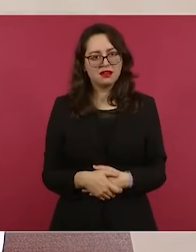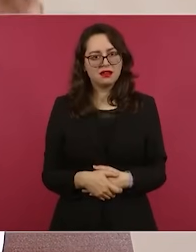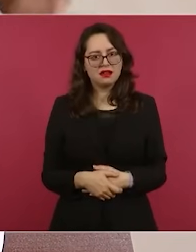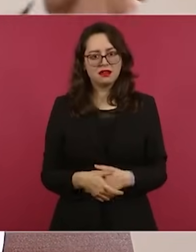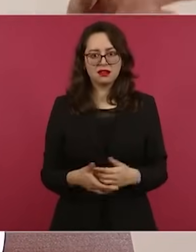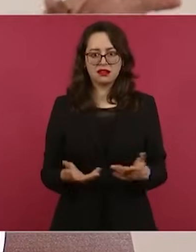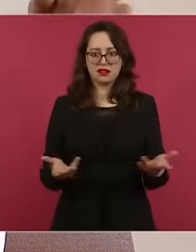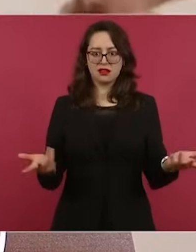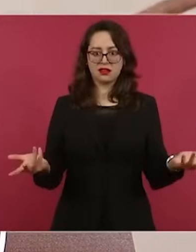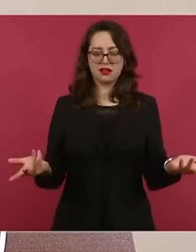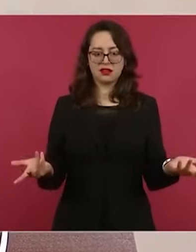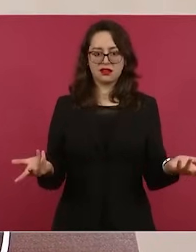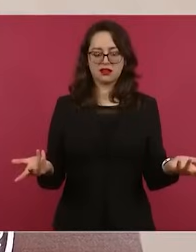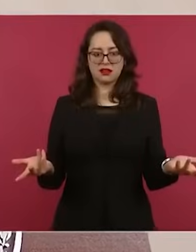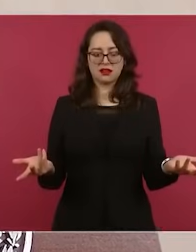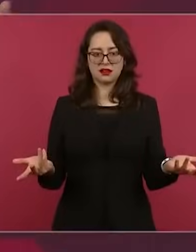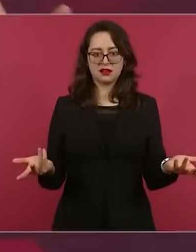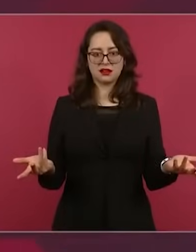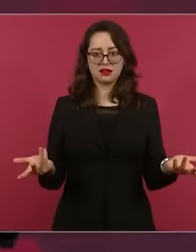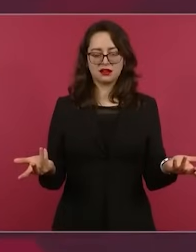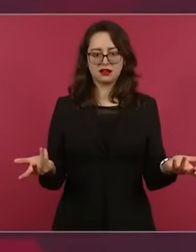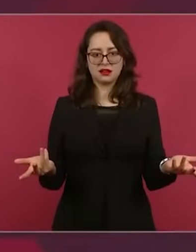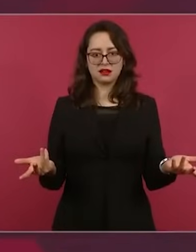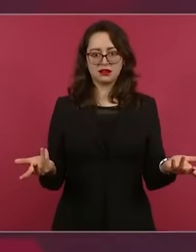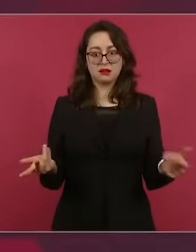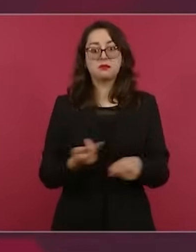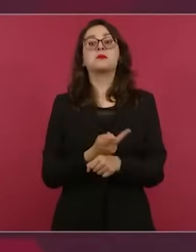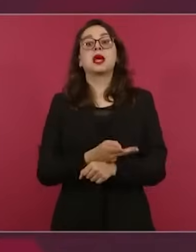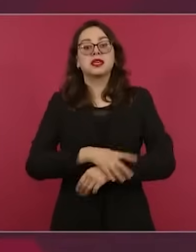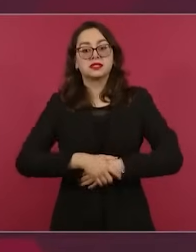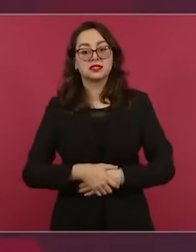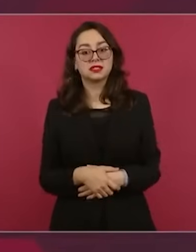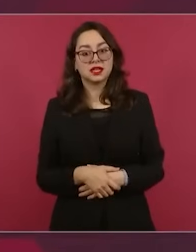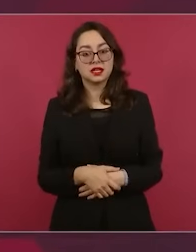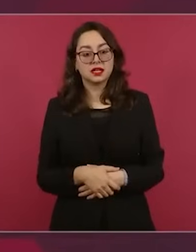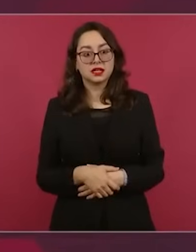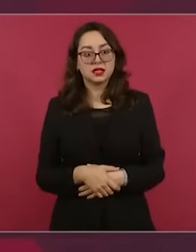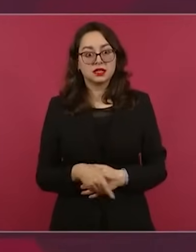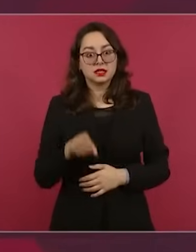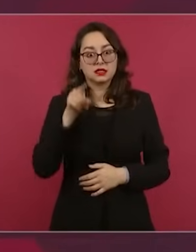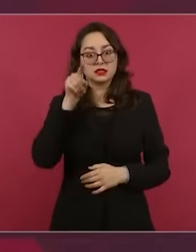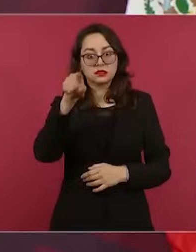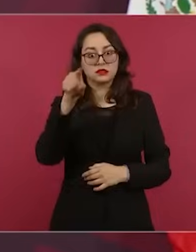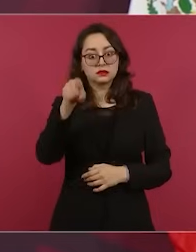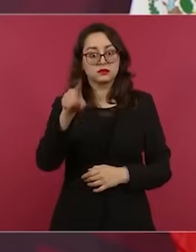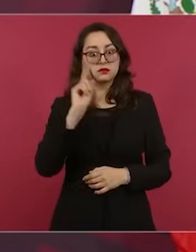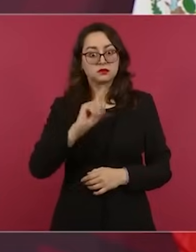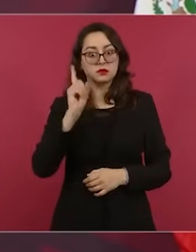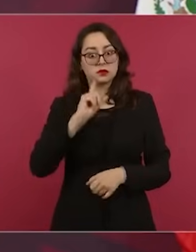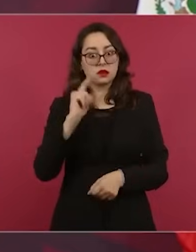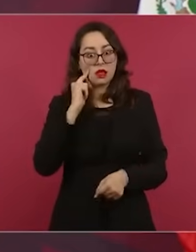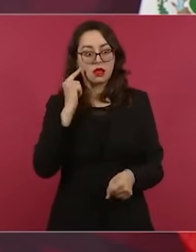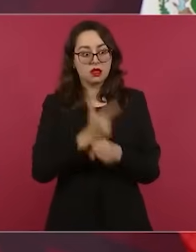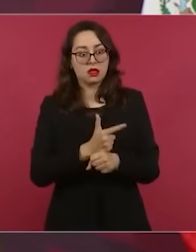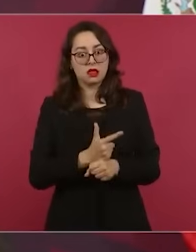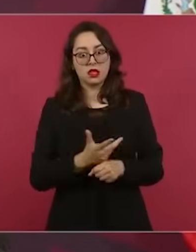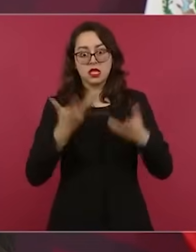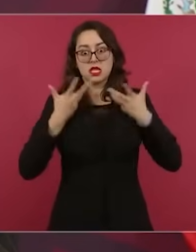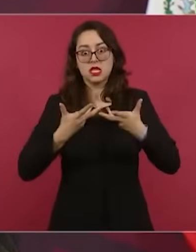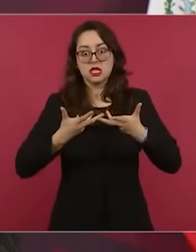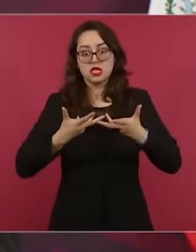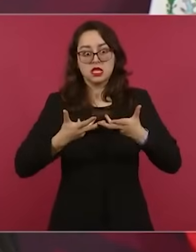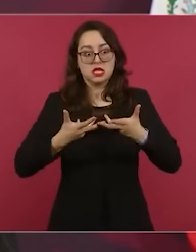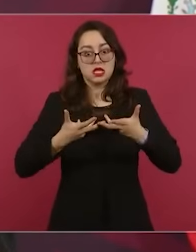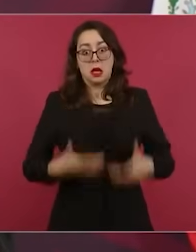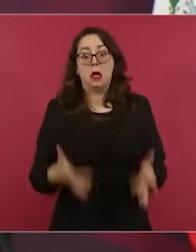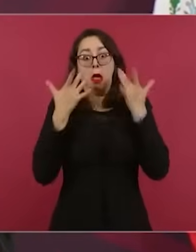Y estamos terminando el censo. Cuando se dan cuenta de esto, renuncia y se va con